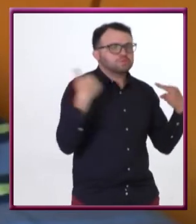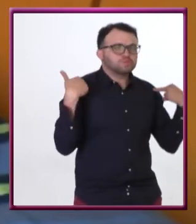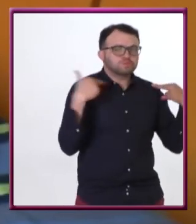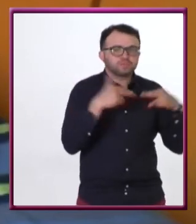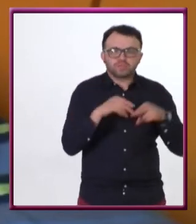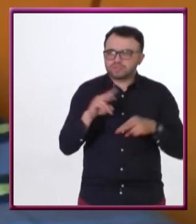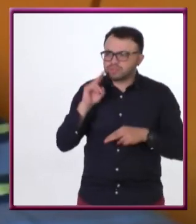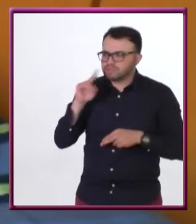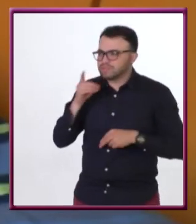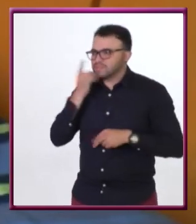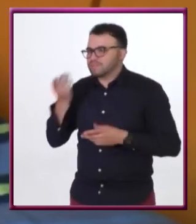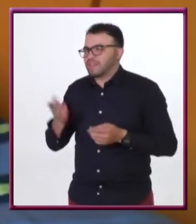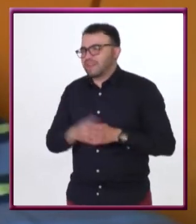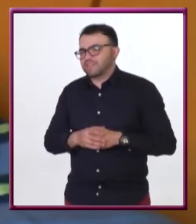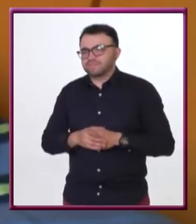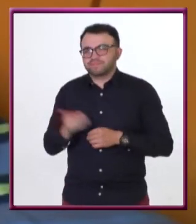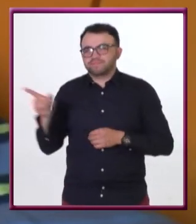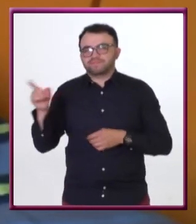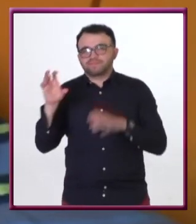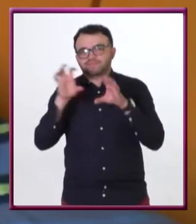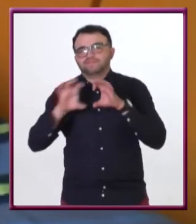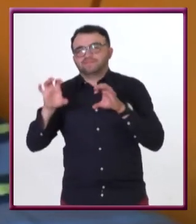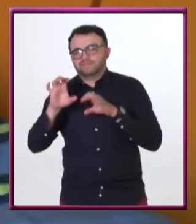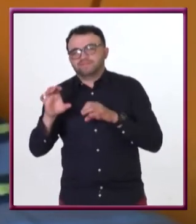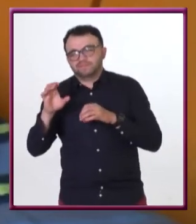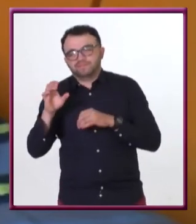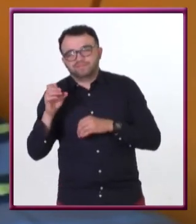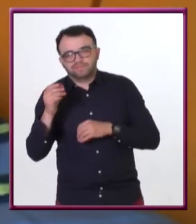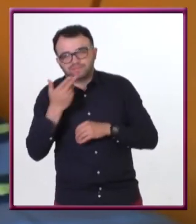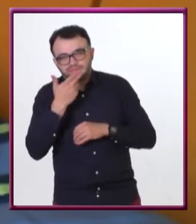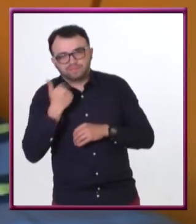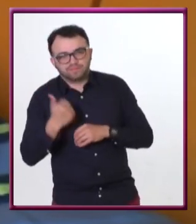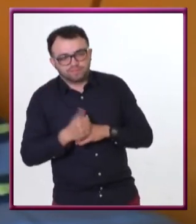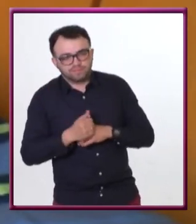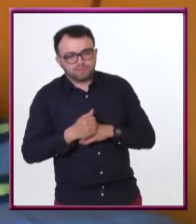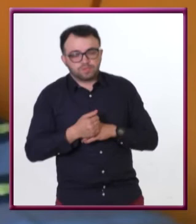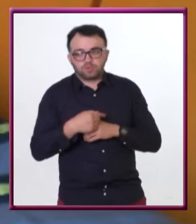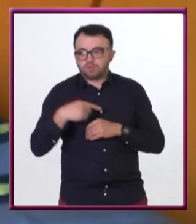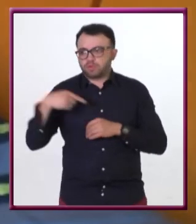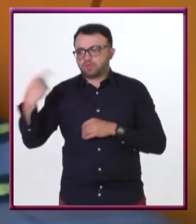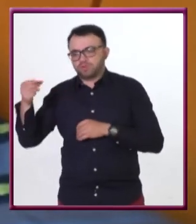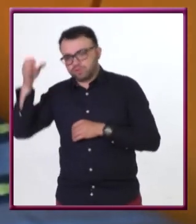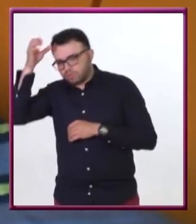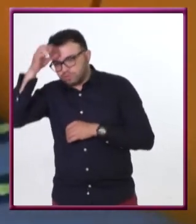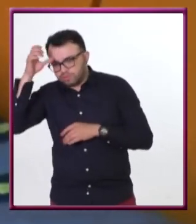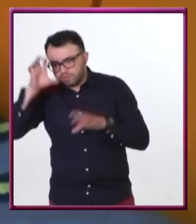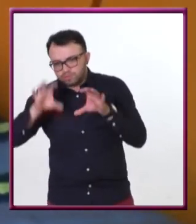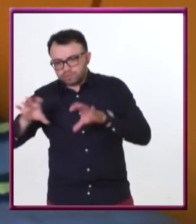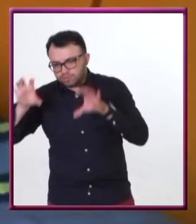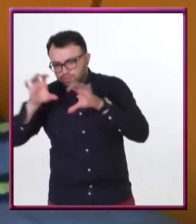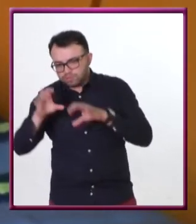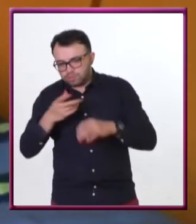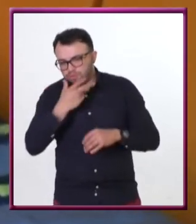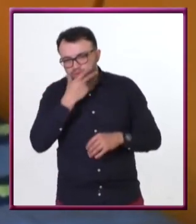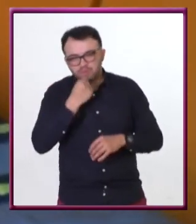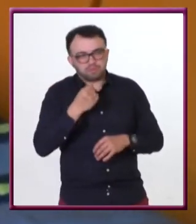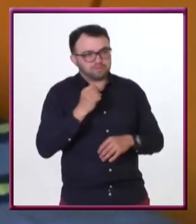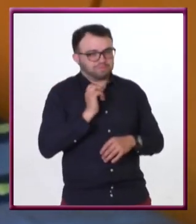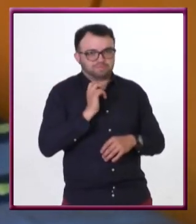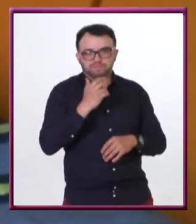de la ingenuidad de las máquinas para jugar, ¿no? Y un científico de cómputo, de cuyo nombre no me puedo